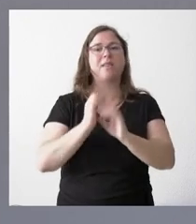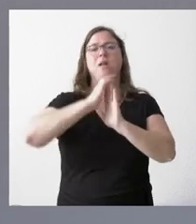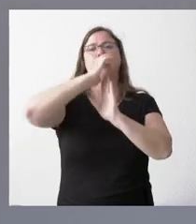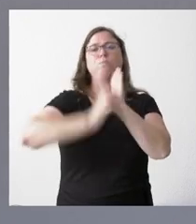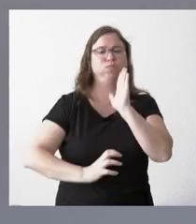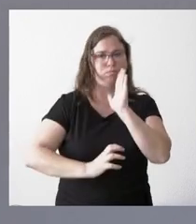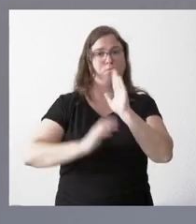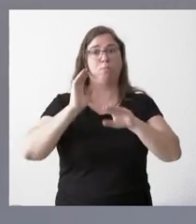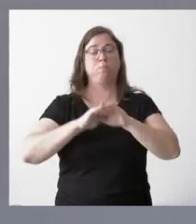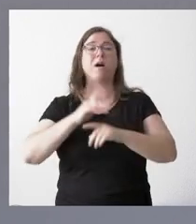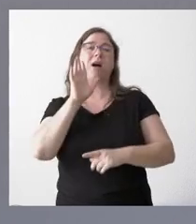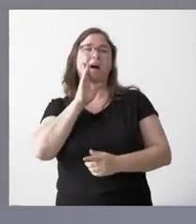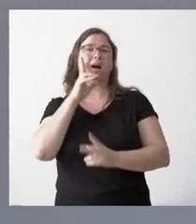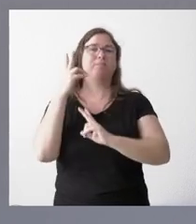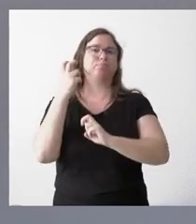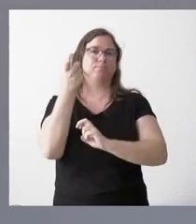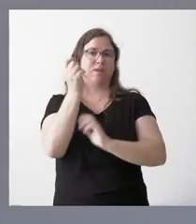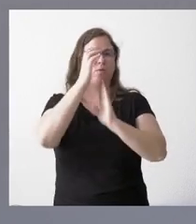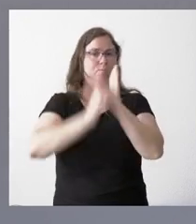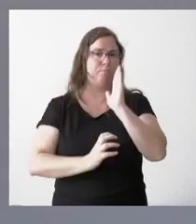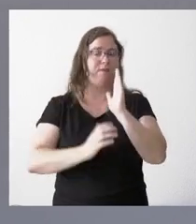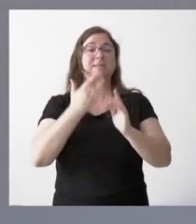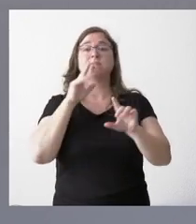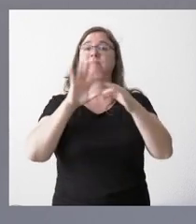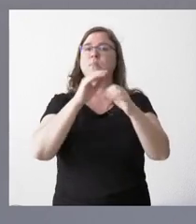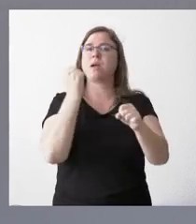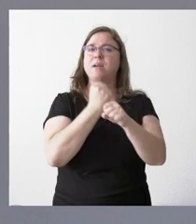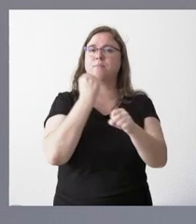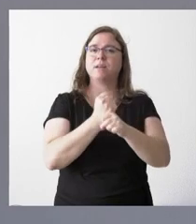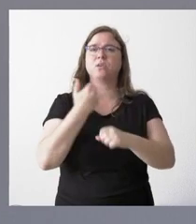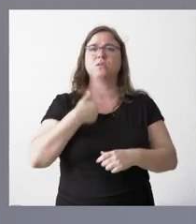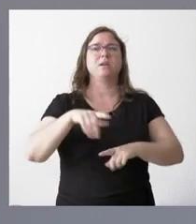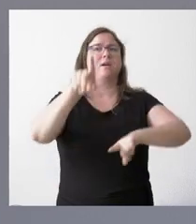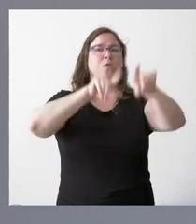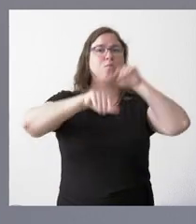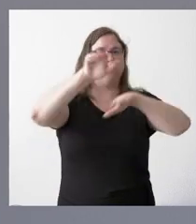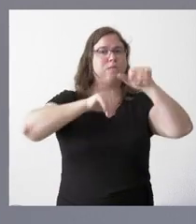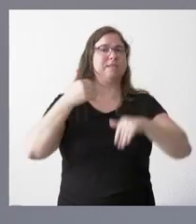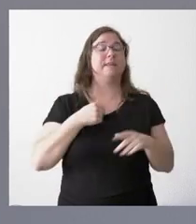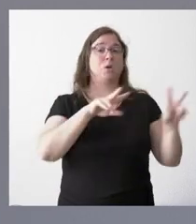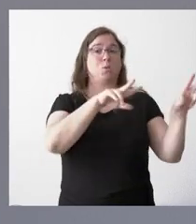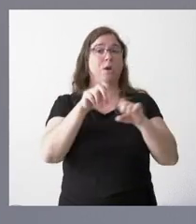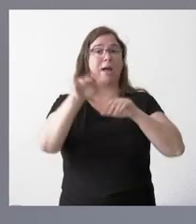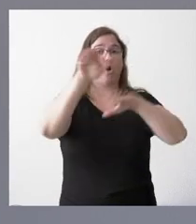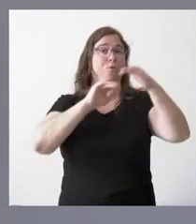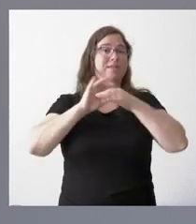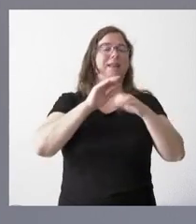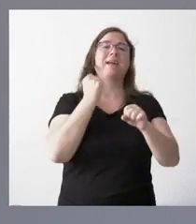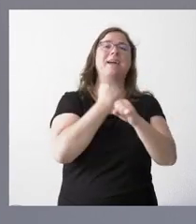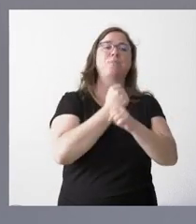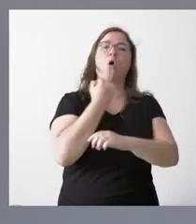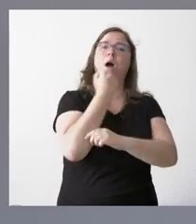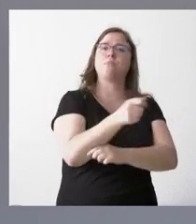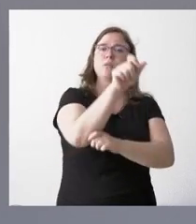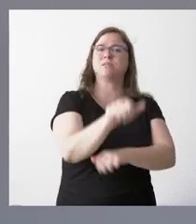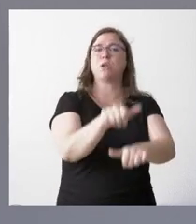con el objetivo que habíamos venido planteando. En materia de empleo, se han convocado ya las nuevas convocatorias de apoyo a desempleados